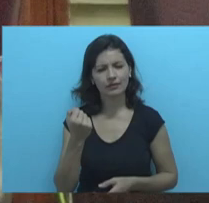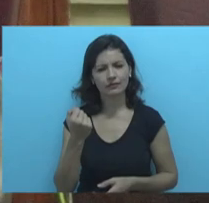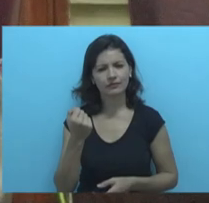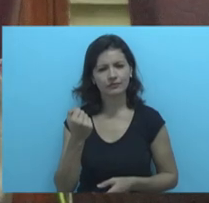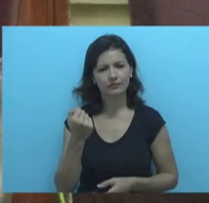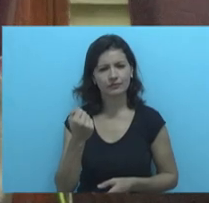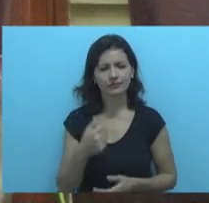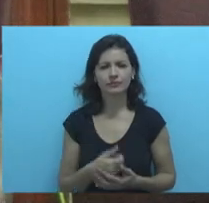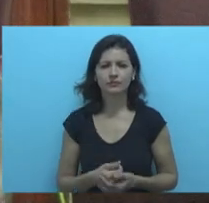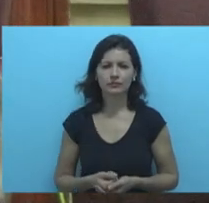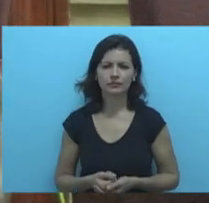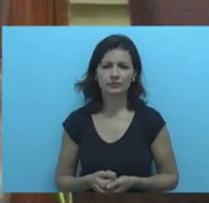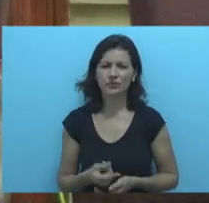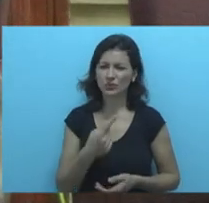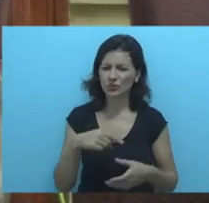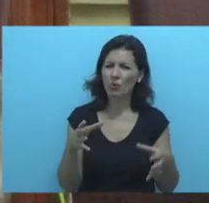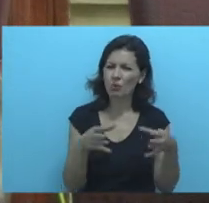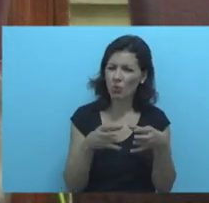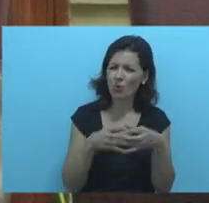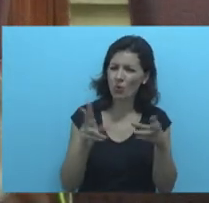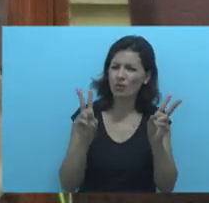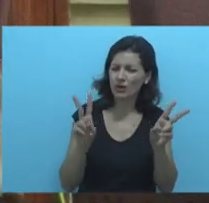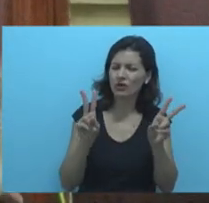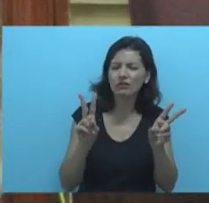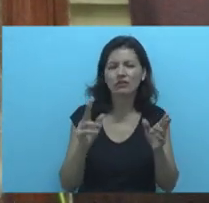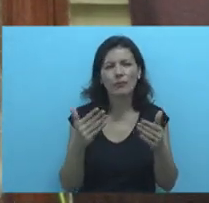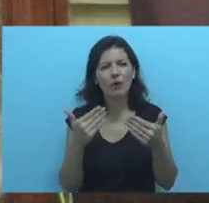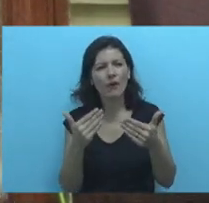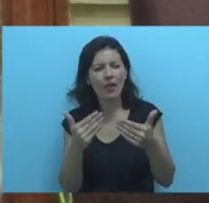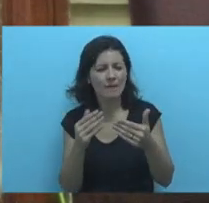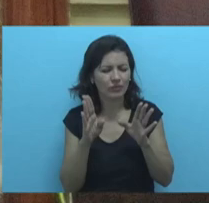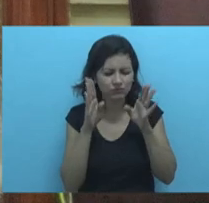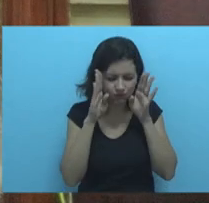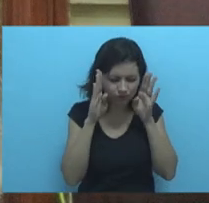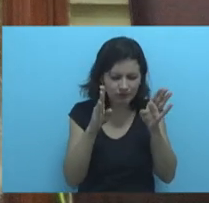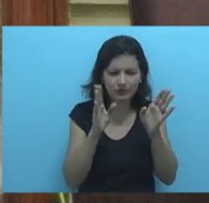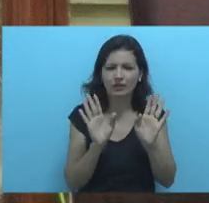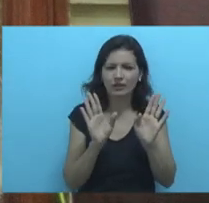que yo aprendí. El peronismo a veces tiene esa cuestión de que en su prepotencia